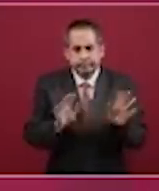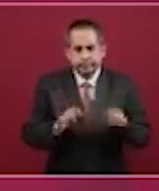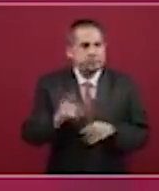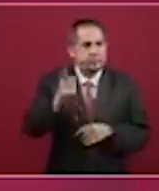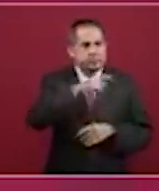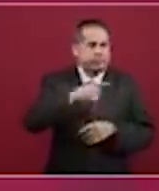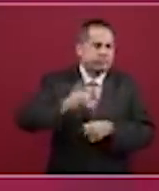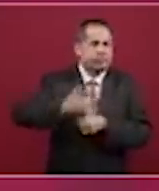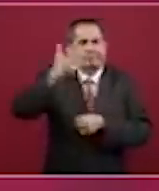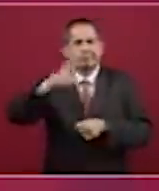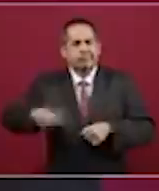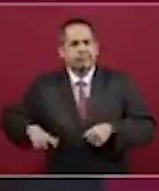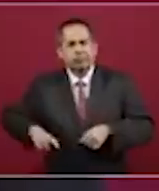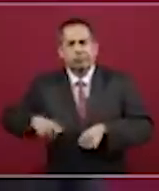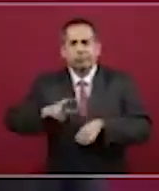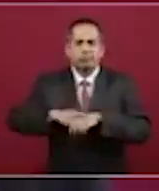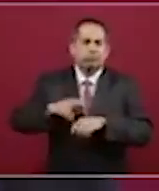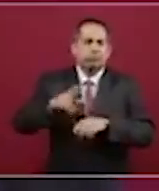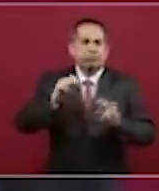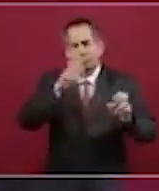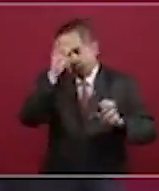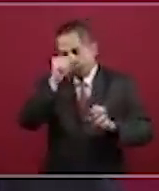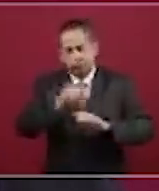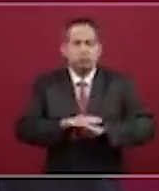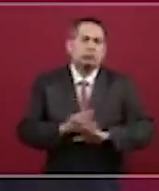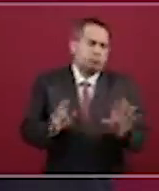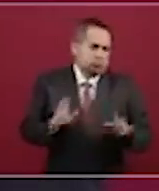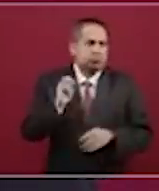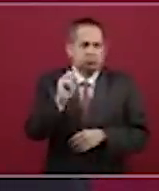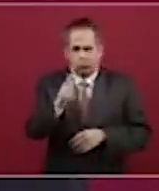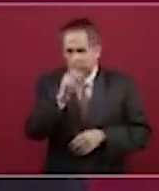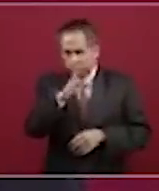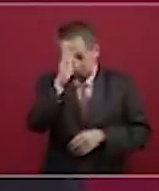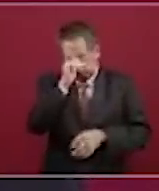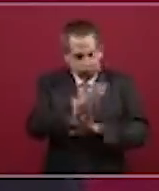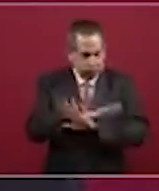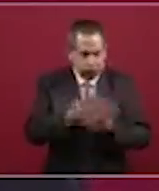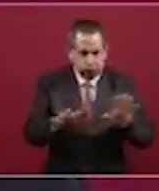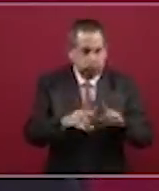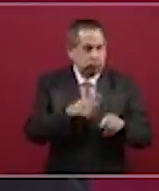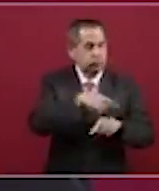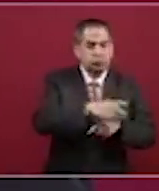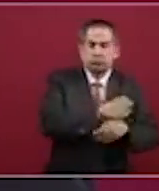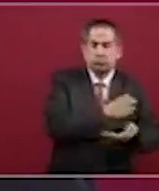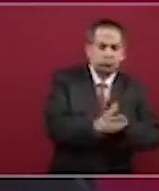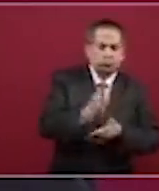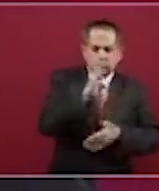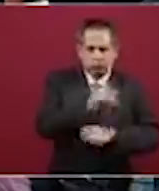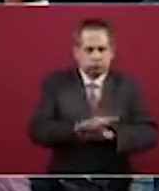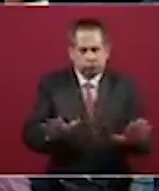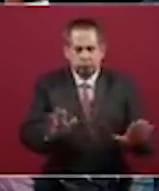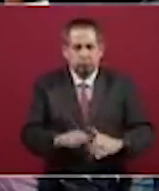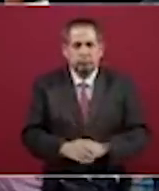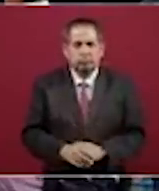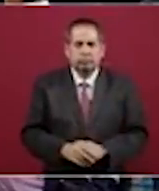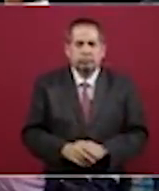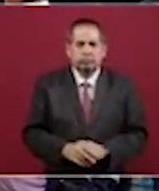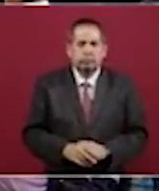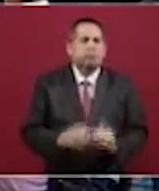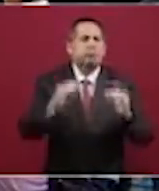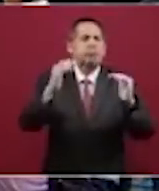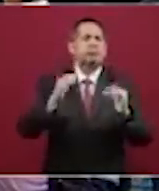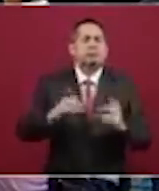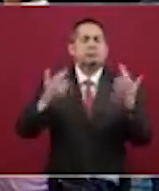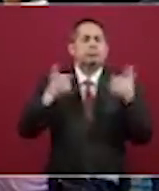una inconformidad de los gobernadores, se llegó a ese acuerdo. Y en el tema de